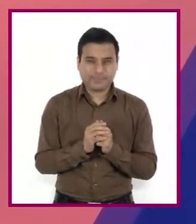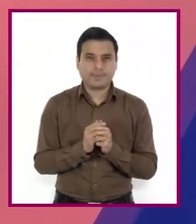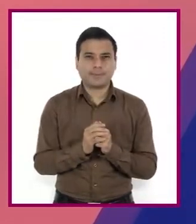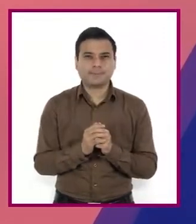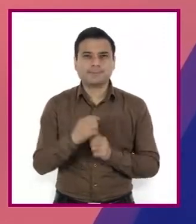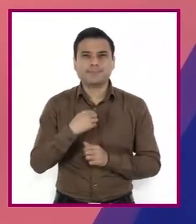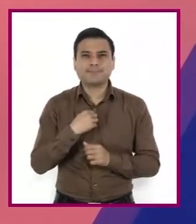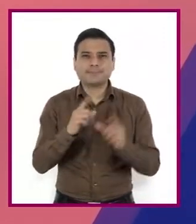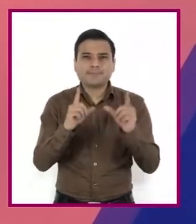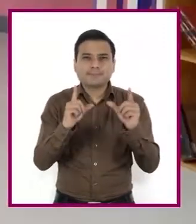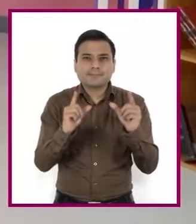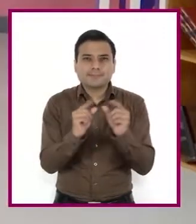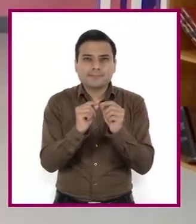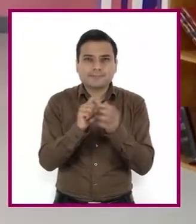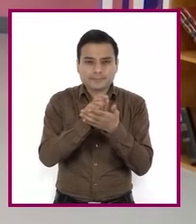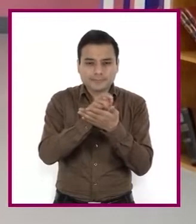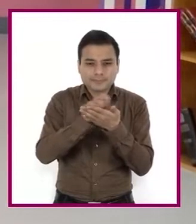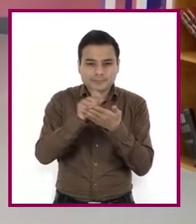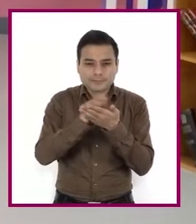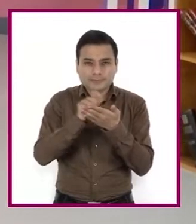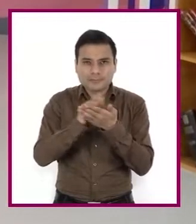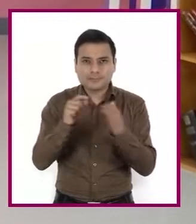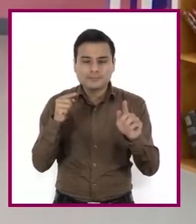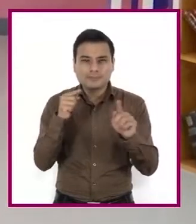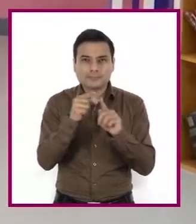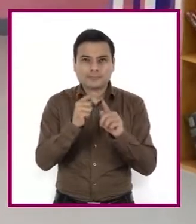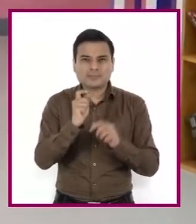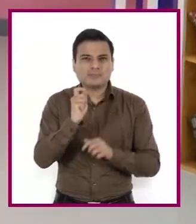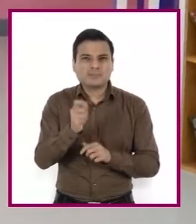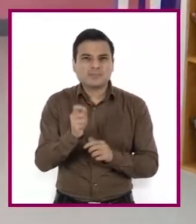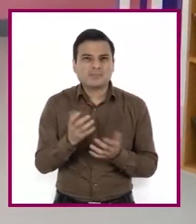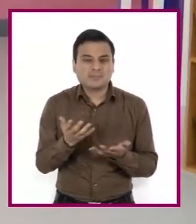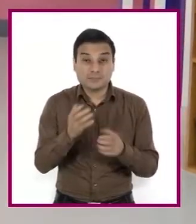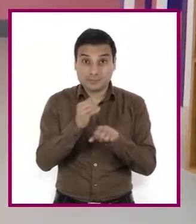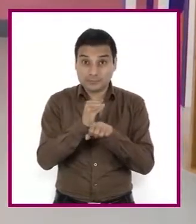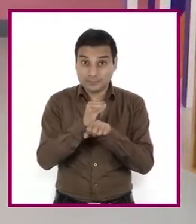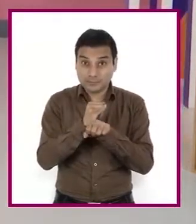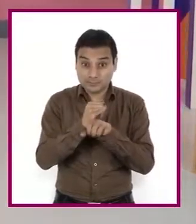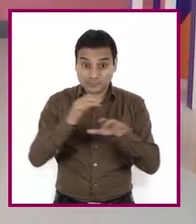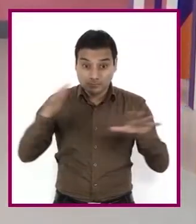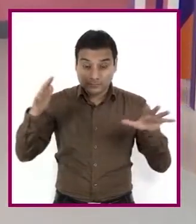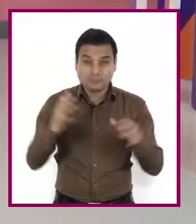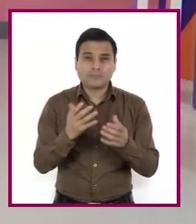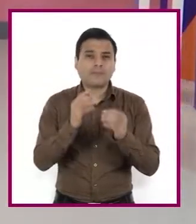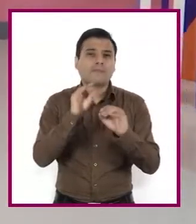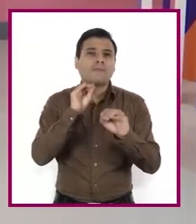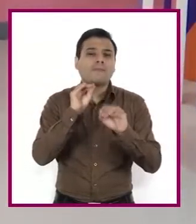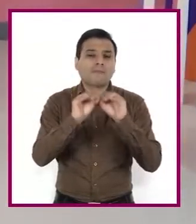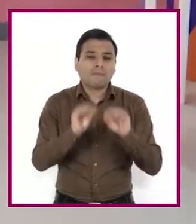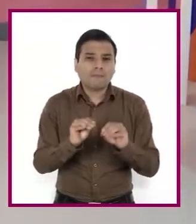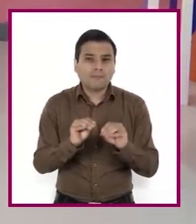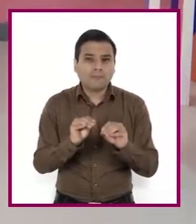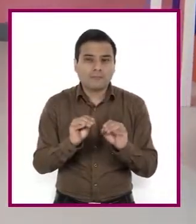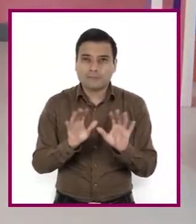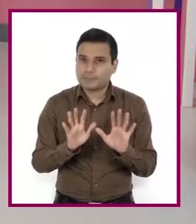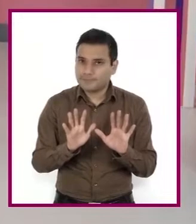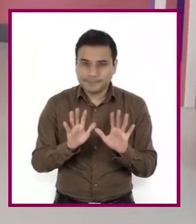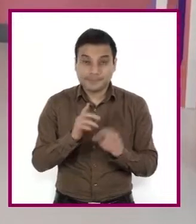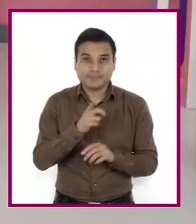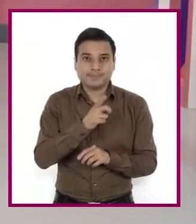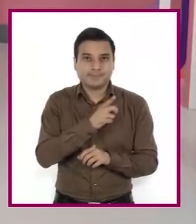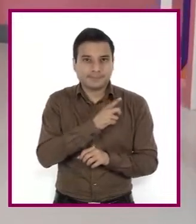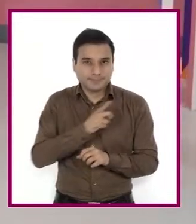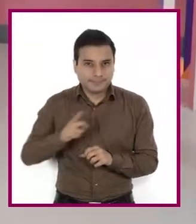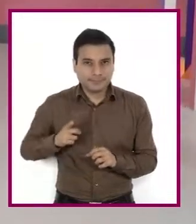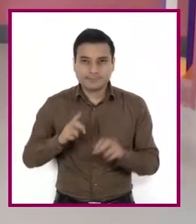hacer un resumen no es solo poner la información, sino que ésta tenga una progresión